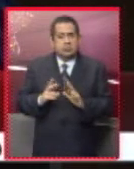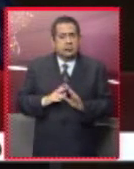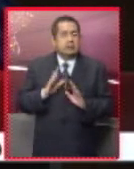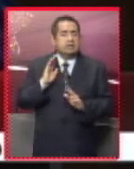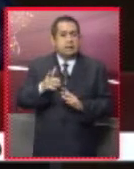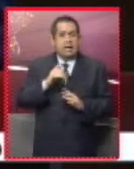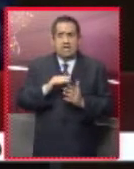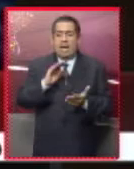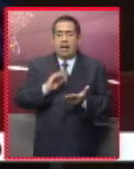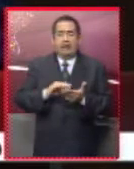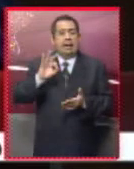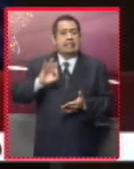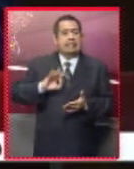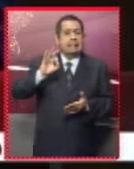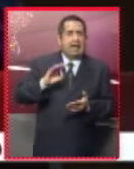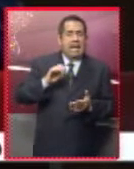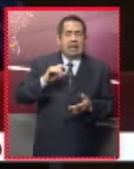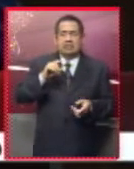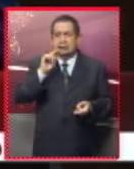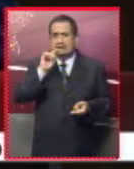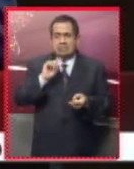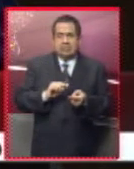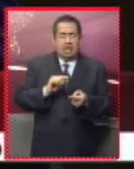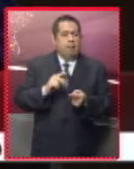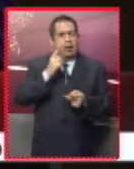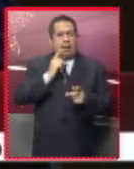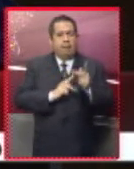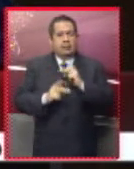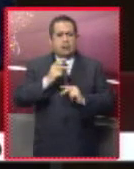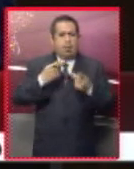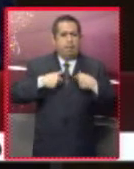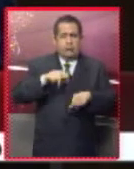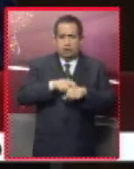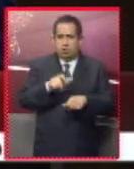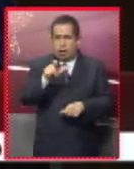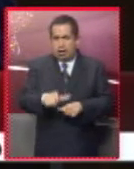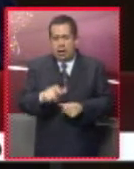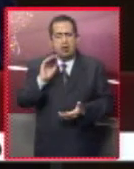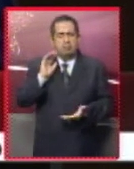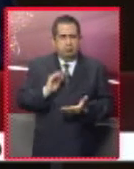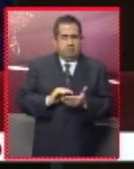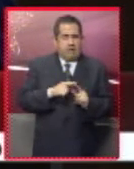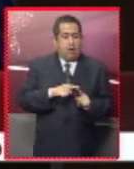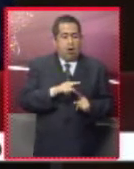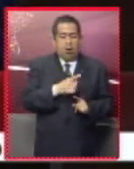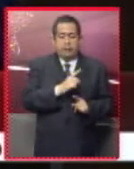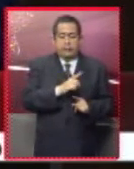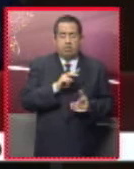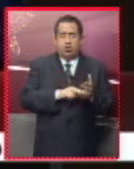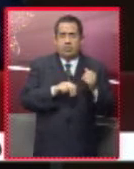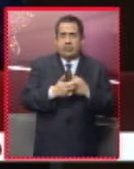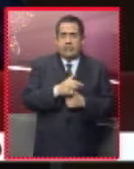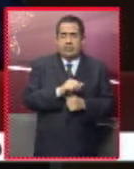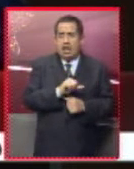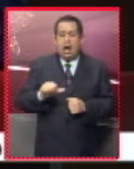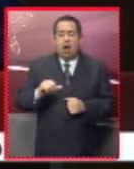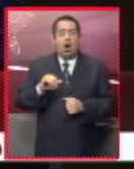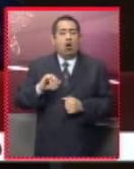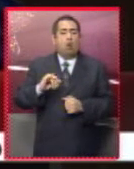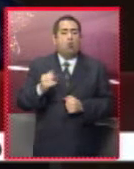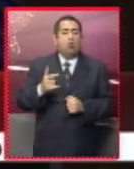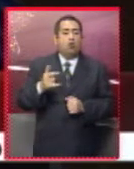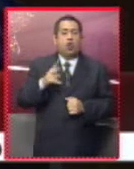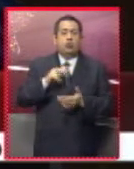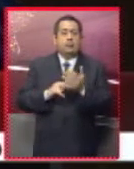promedio las tasas de interés en los créditos personales entre el periodo de diciembre de 2013 y julio de